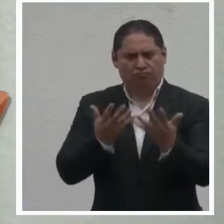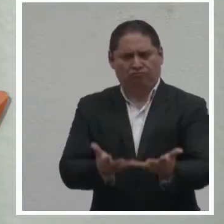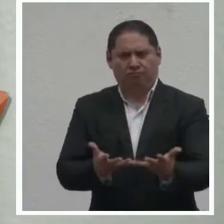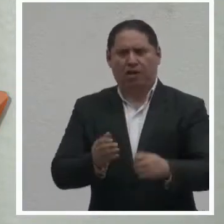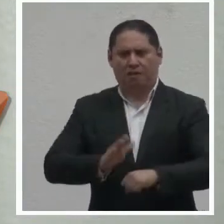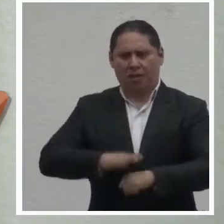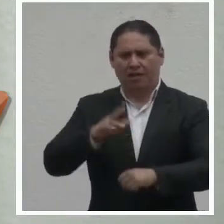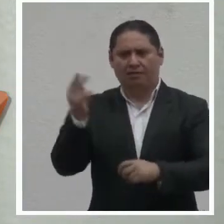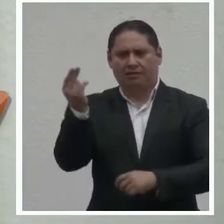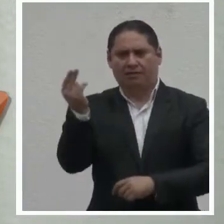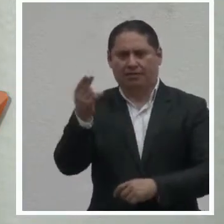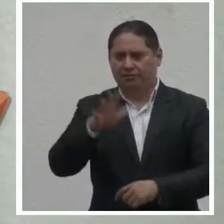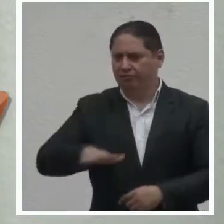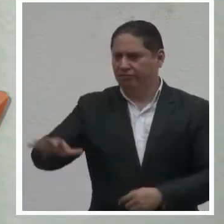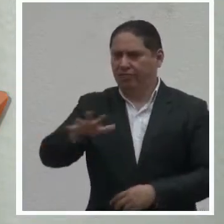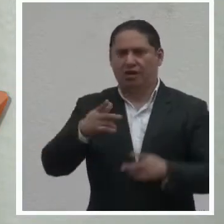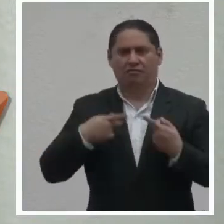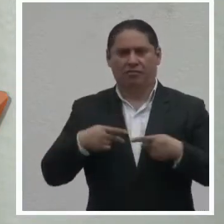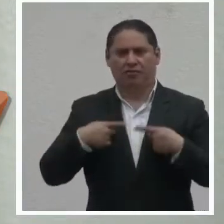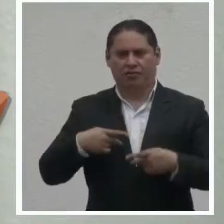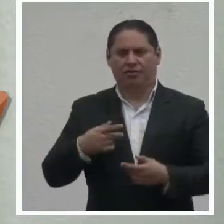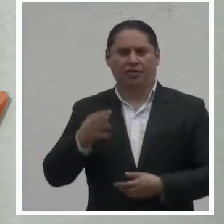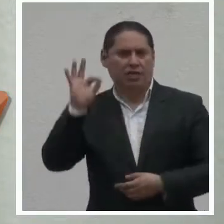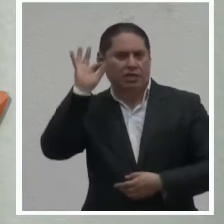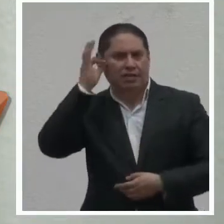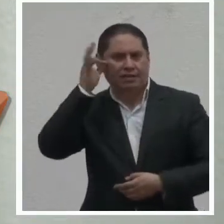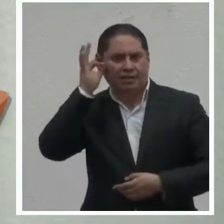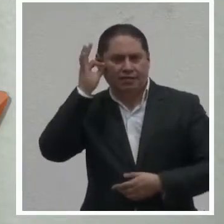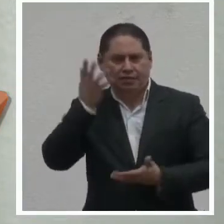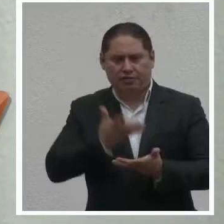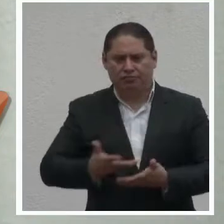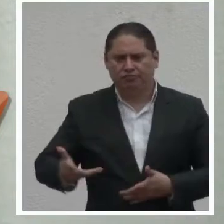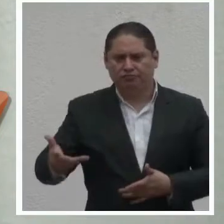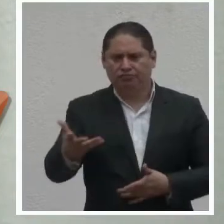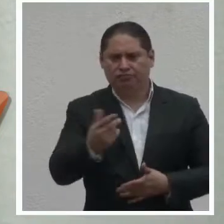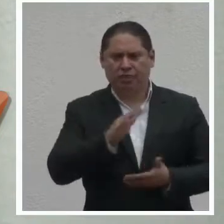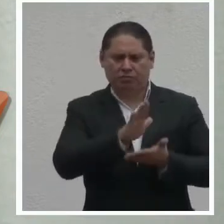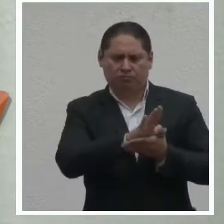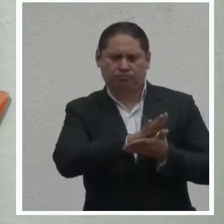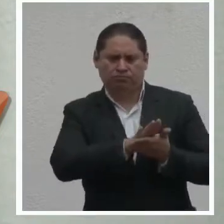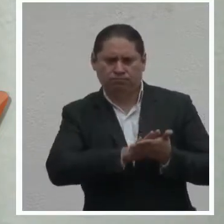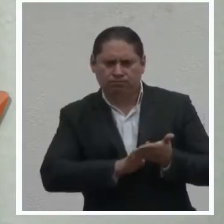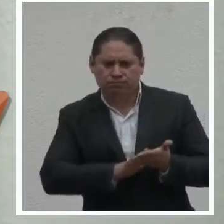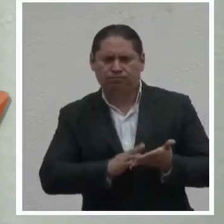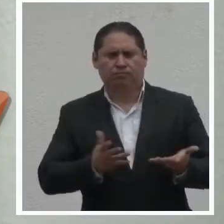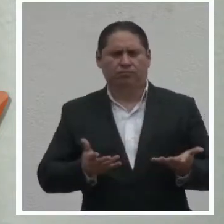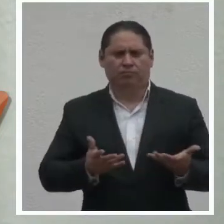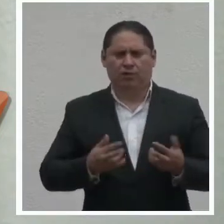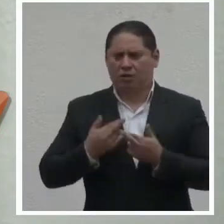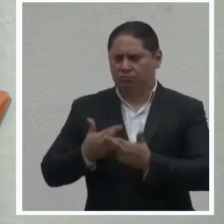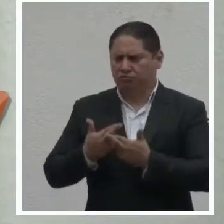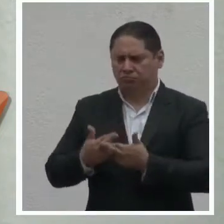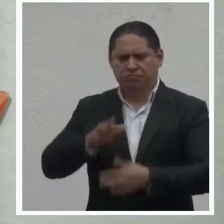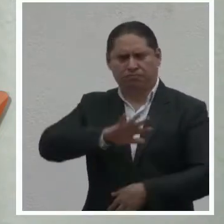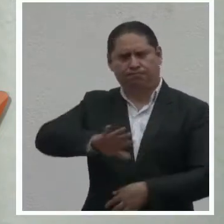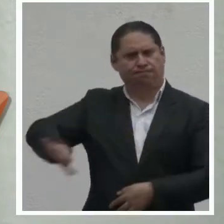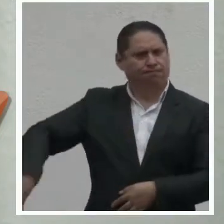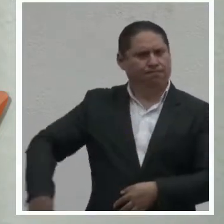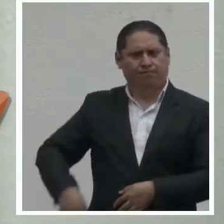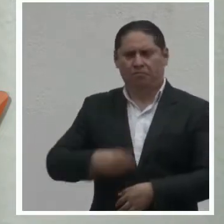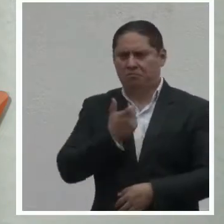más necesitados, su vocación al servicio al pueblo, su modesta forma de vida y desapego a las riquezas materiales y